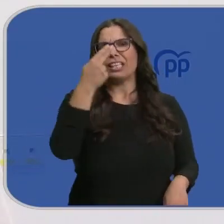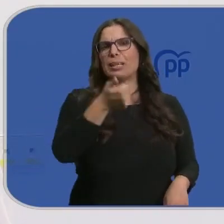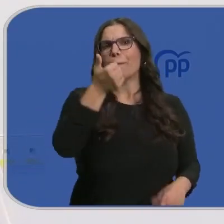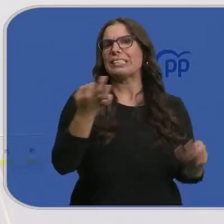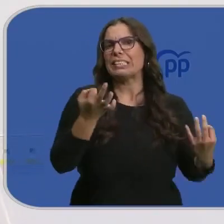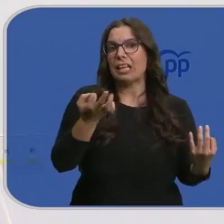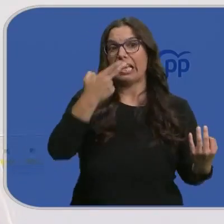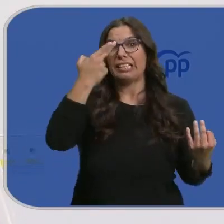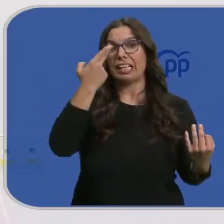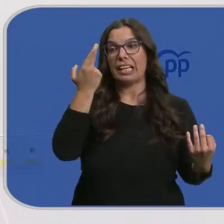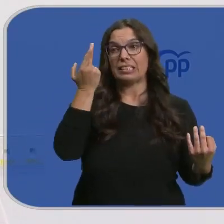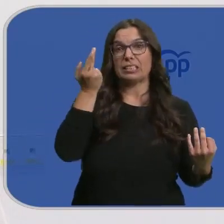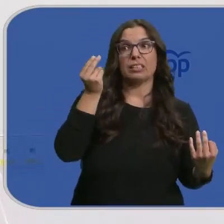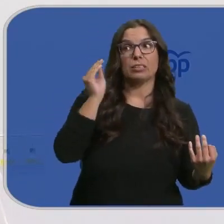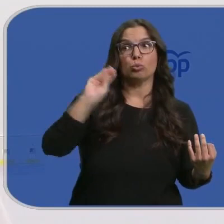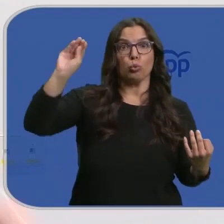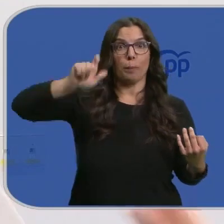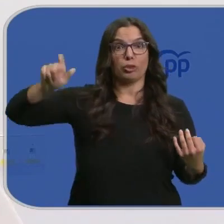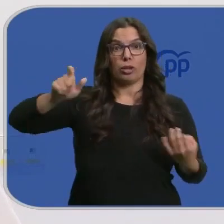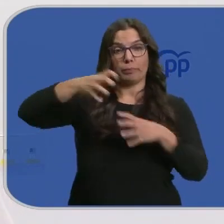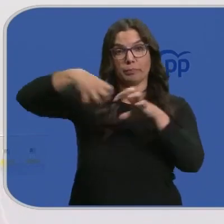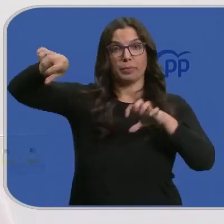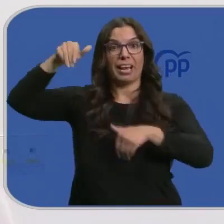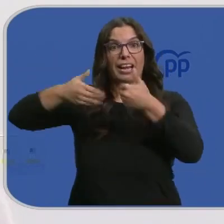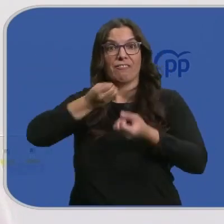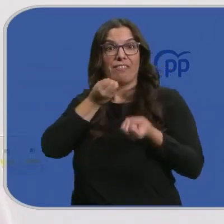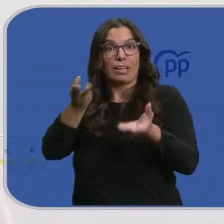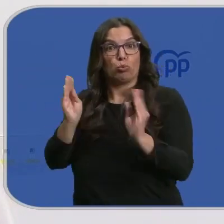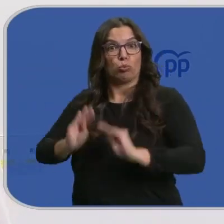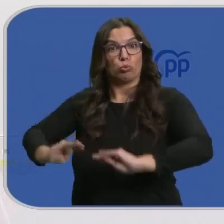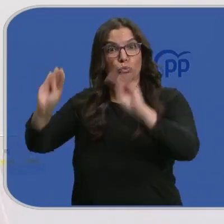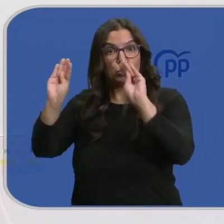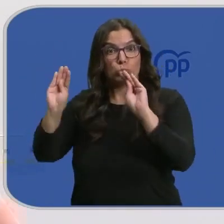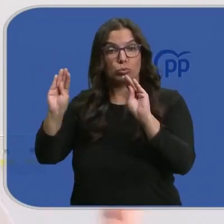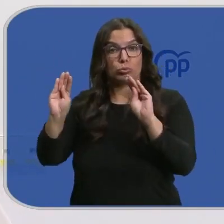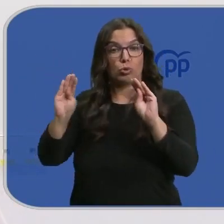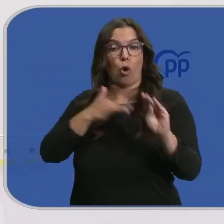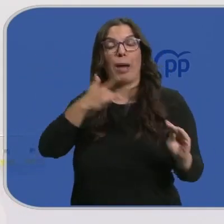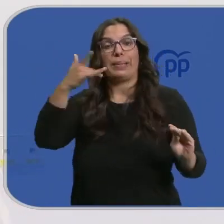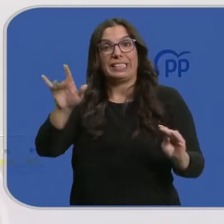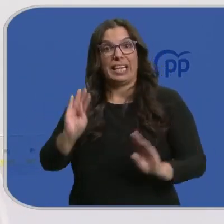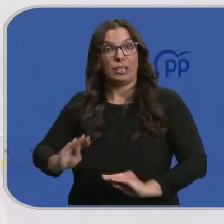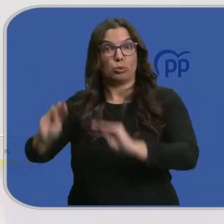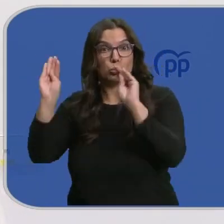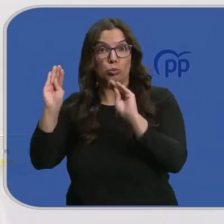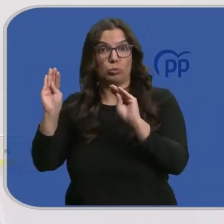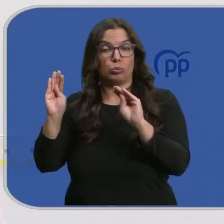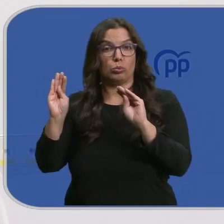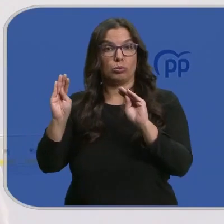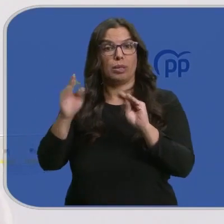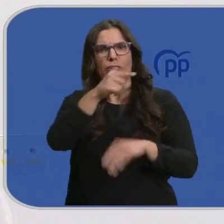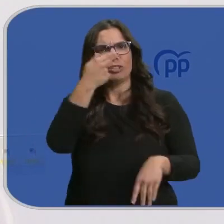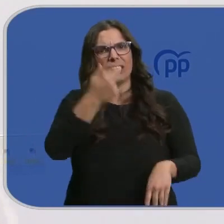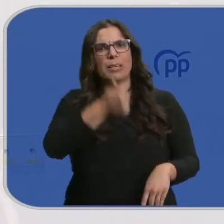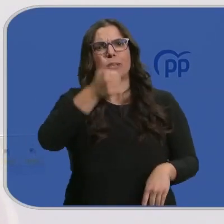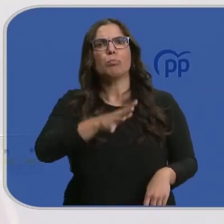los intereses de los separatistas, el referéndum de los separatistas que quieren o la amnistía a los golpistas, por